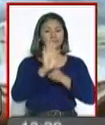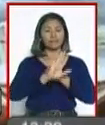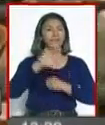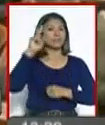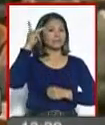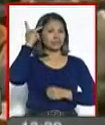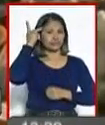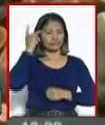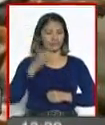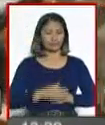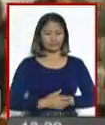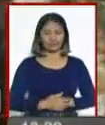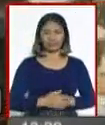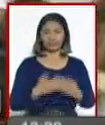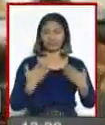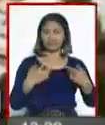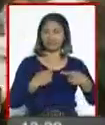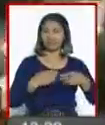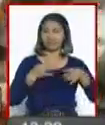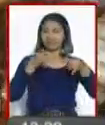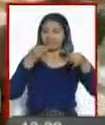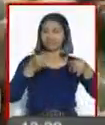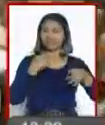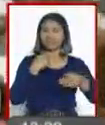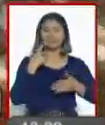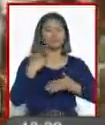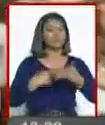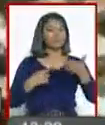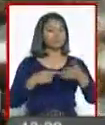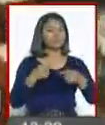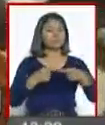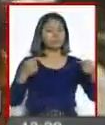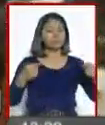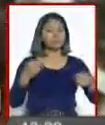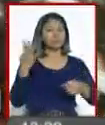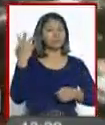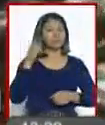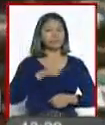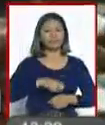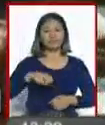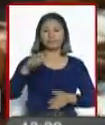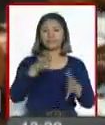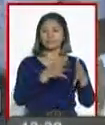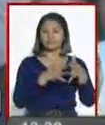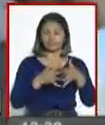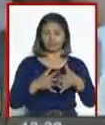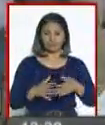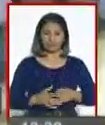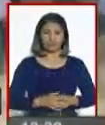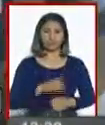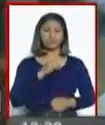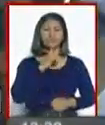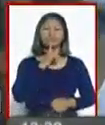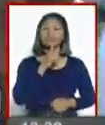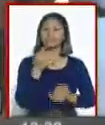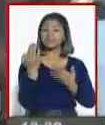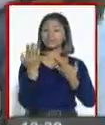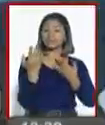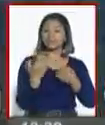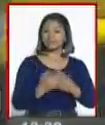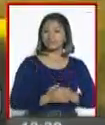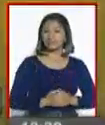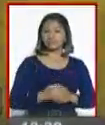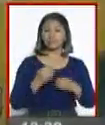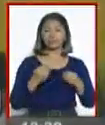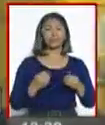política por su lado el oficialismo volvió a criticar al ídolo opositor por su viaje a Estados Unidos y aseguró de que espera de